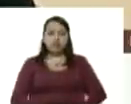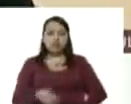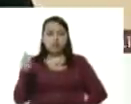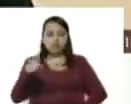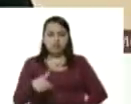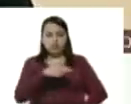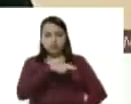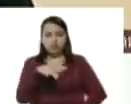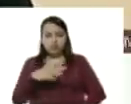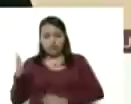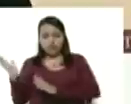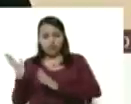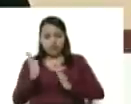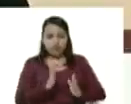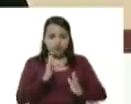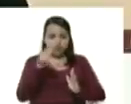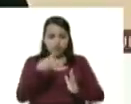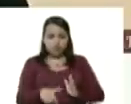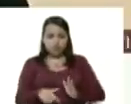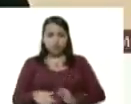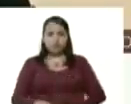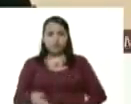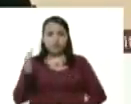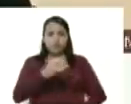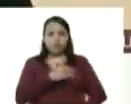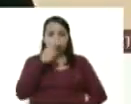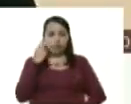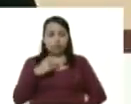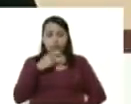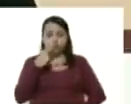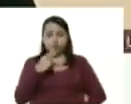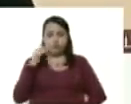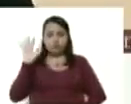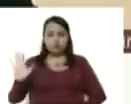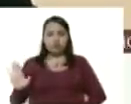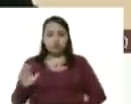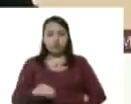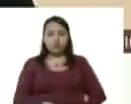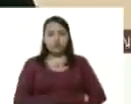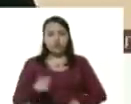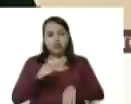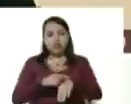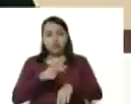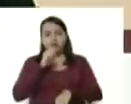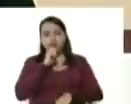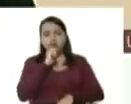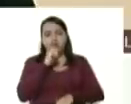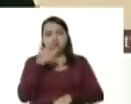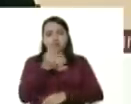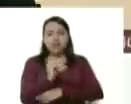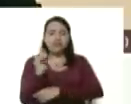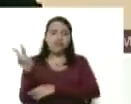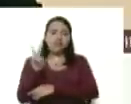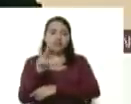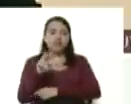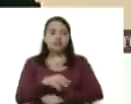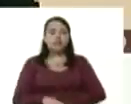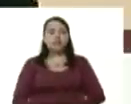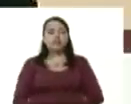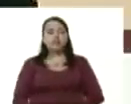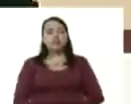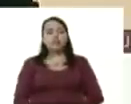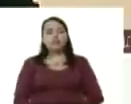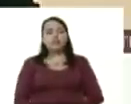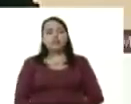nosotros venimos a ratificar ese compromiso de cara a un momento difícil, crítico que está viviendo el país.